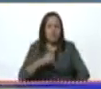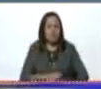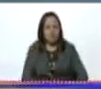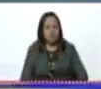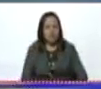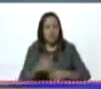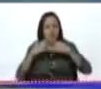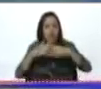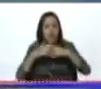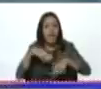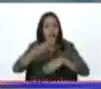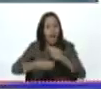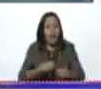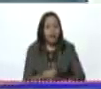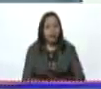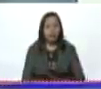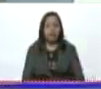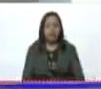las industrias produzcan.